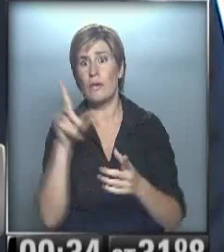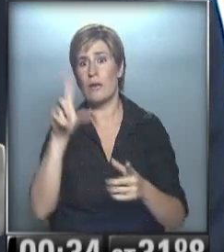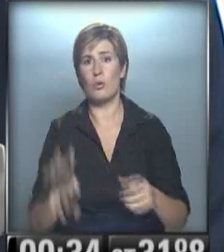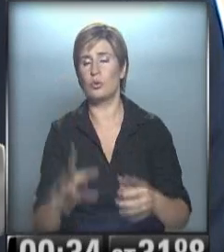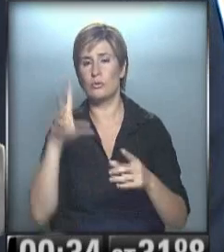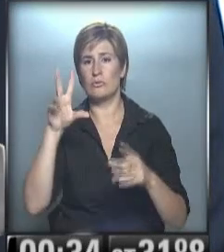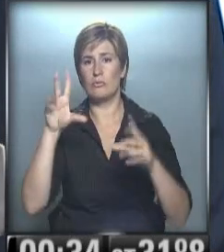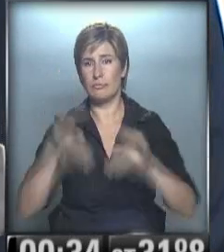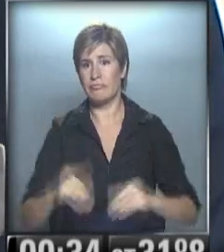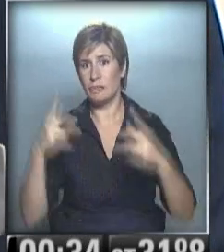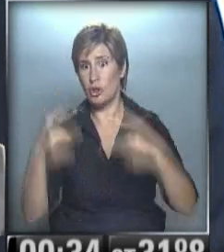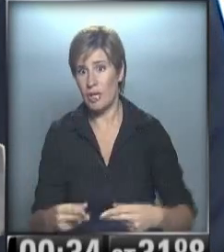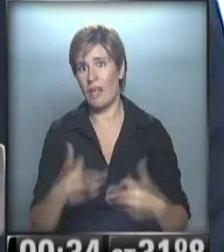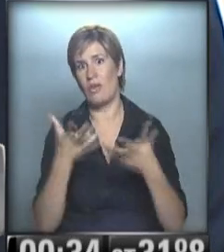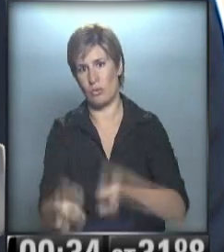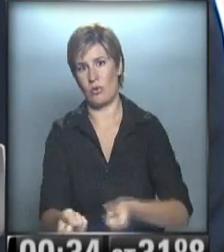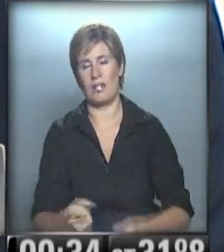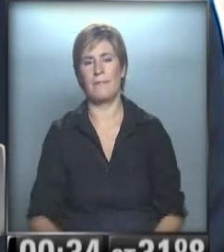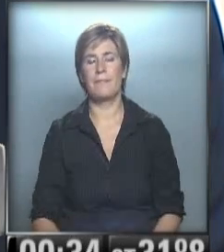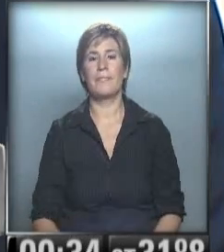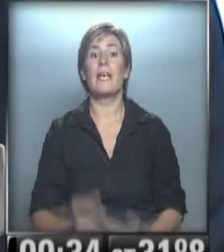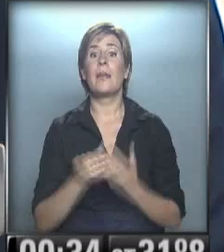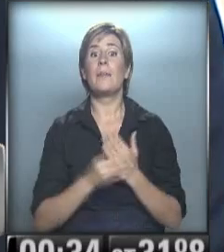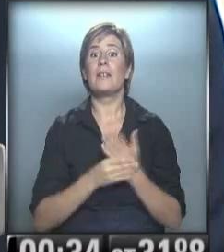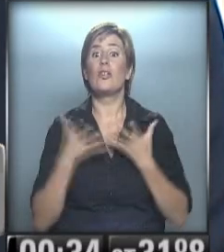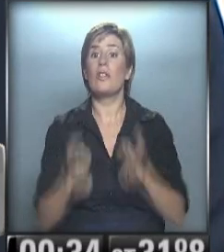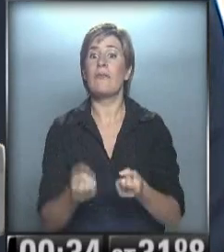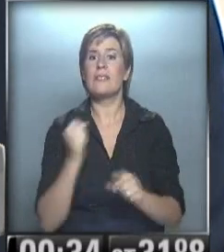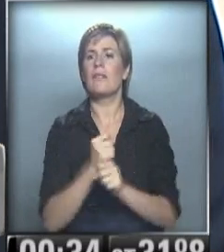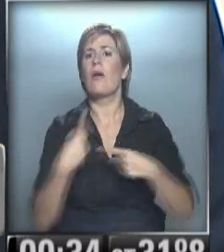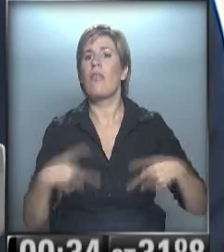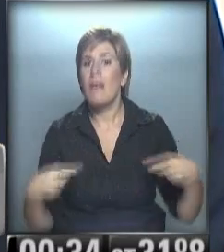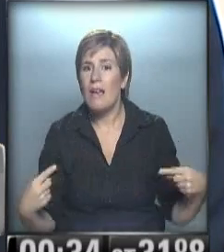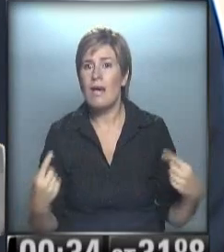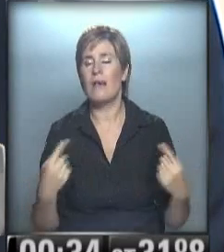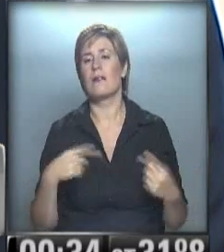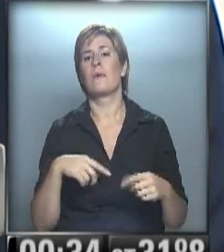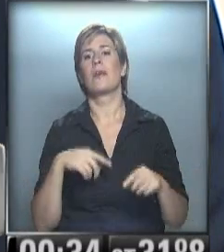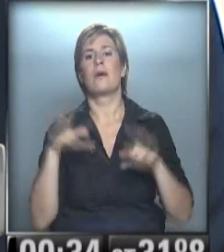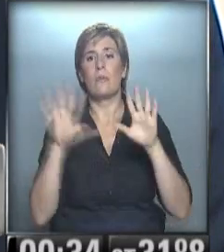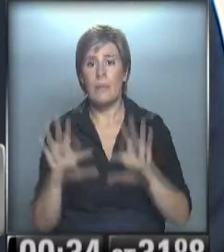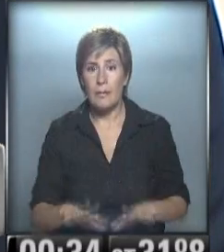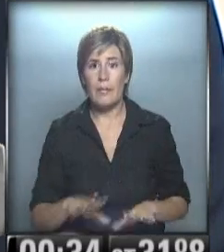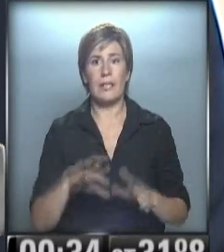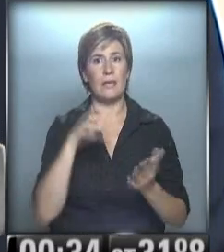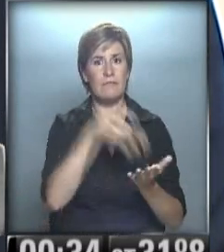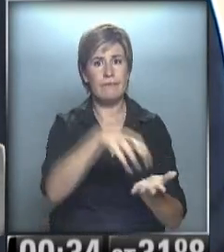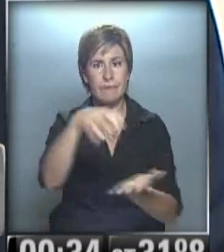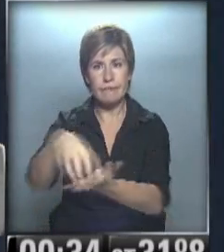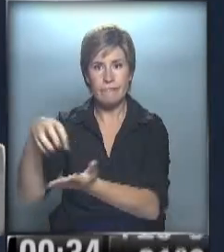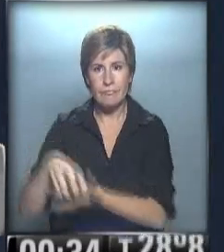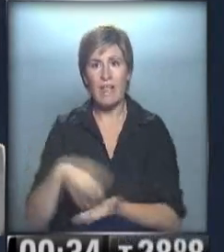que le corresponde al Ministerio de Defensa ha sido conformar las postas sanitarias que se han